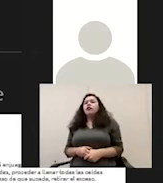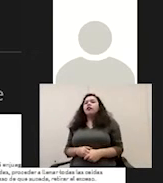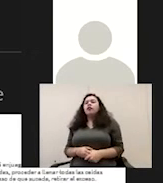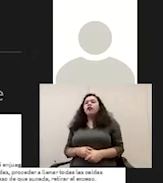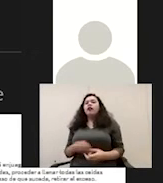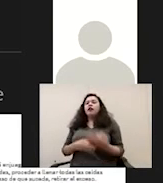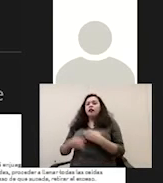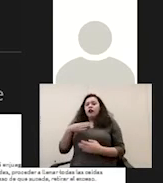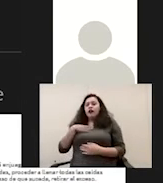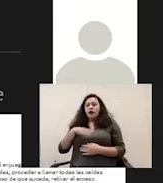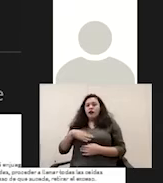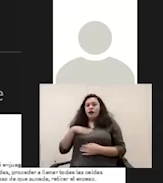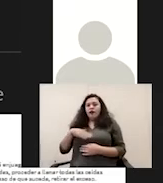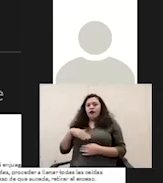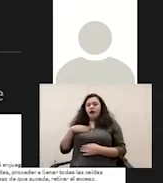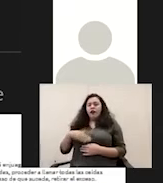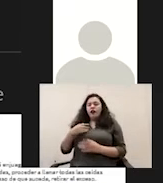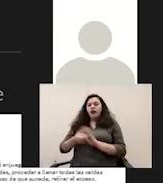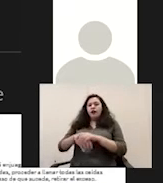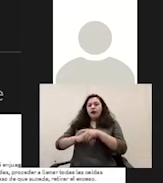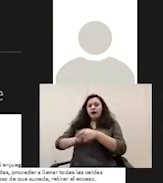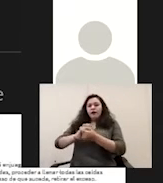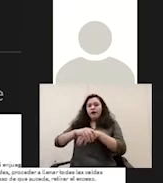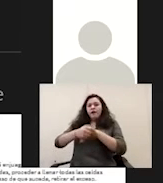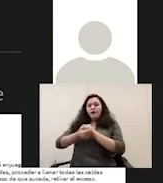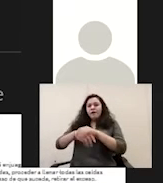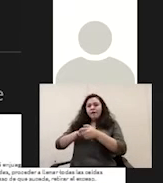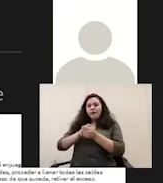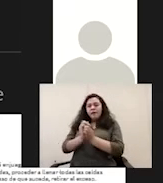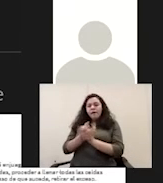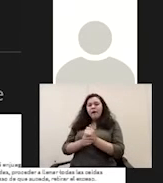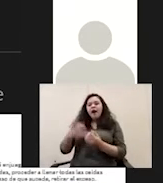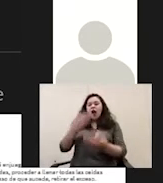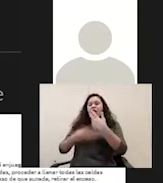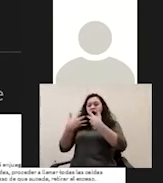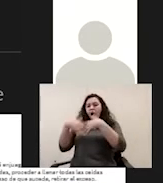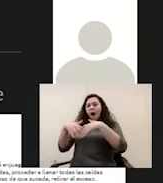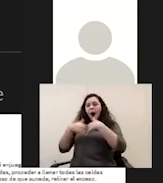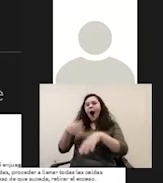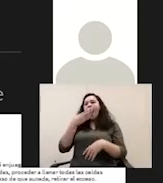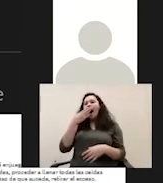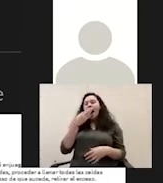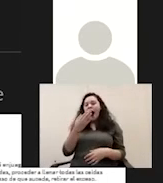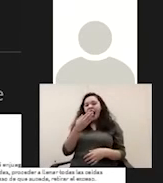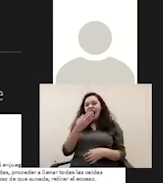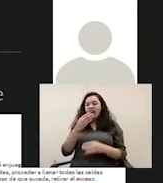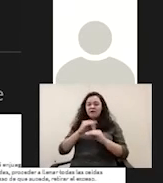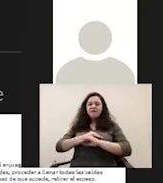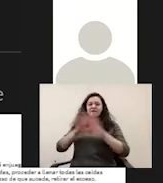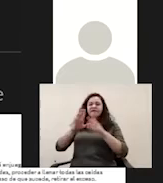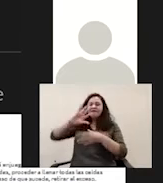existan en el área de lavado de manos, pues estén funcionando correctamente y que obviamente la